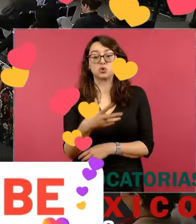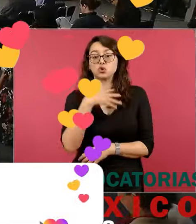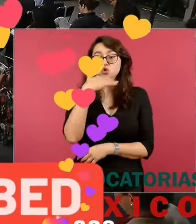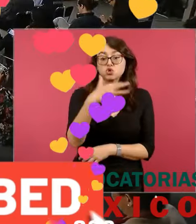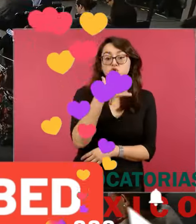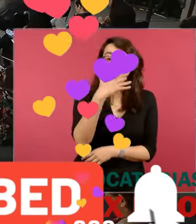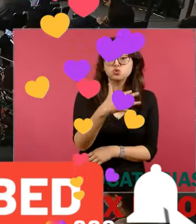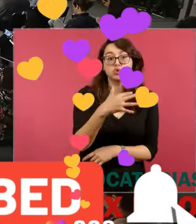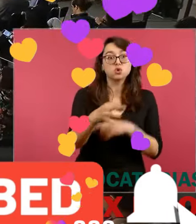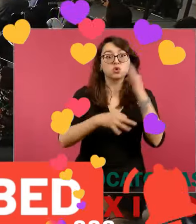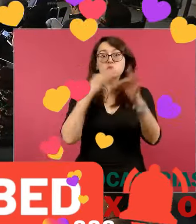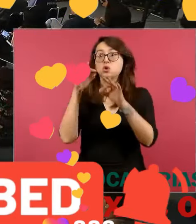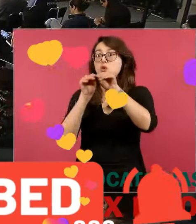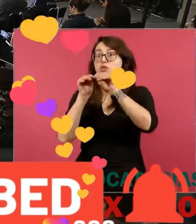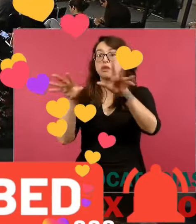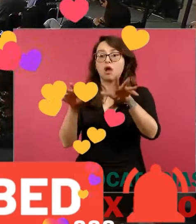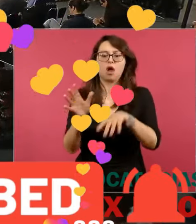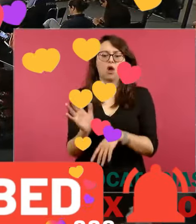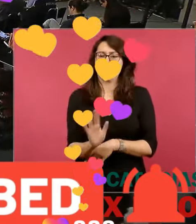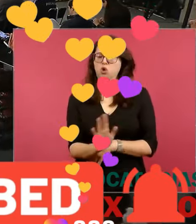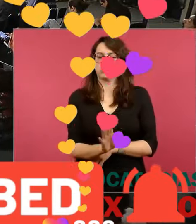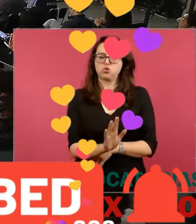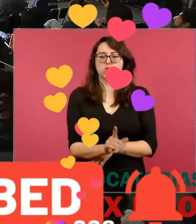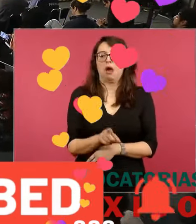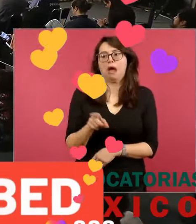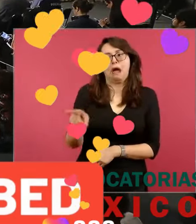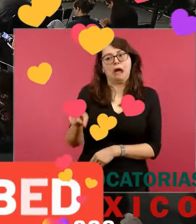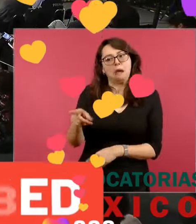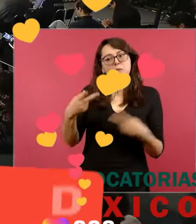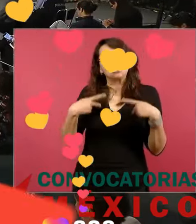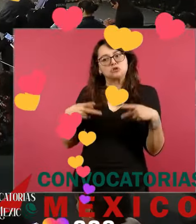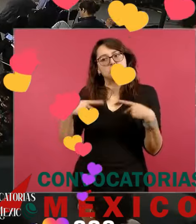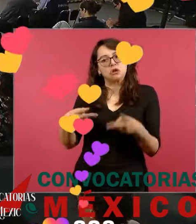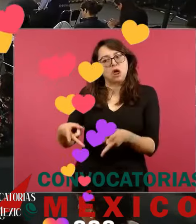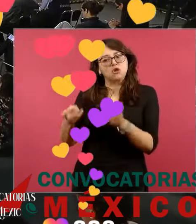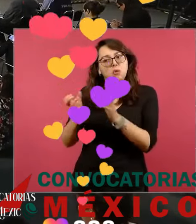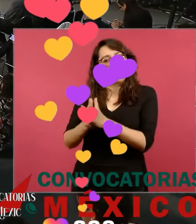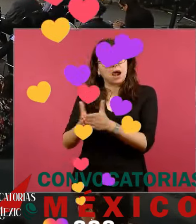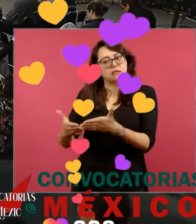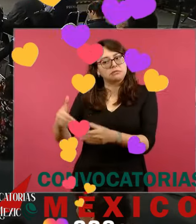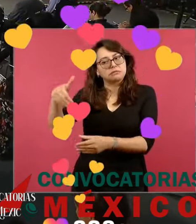nada con la cartera, ¿no?, que se deja olvidada